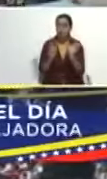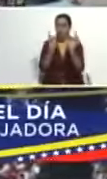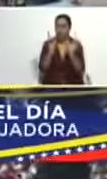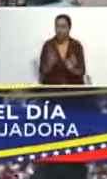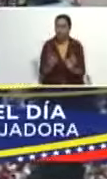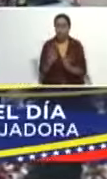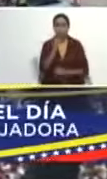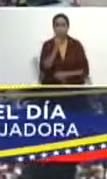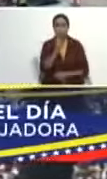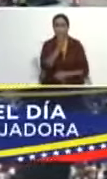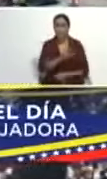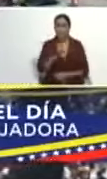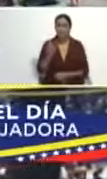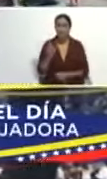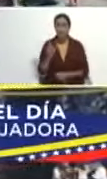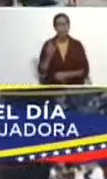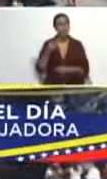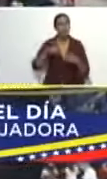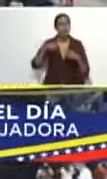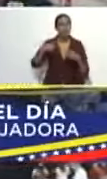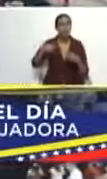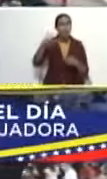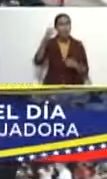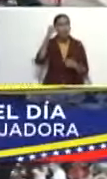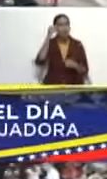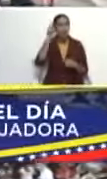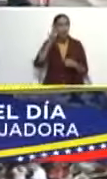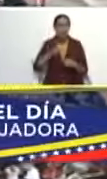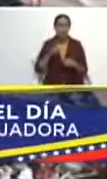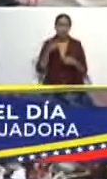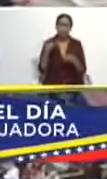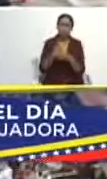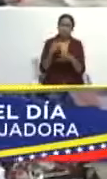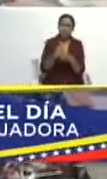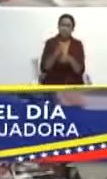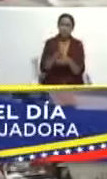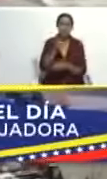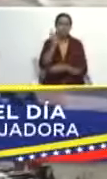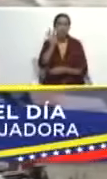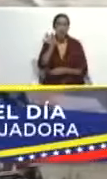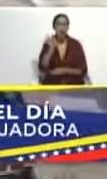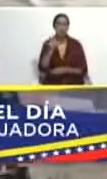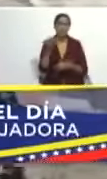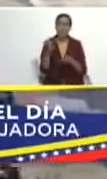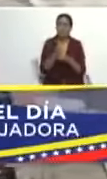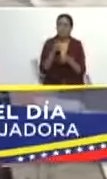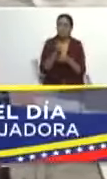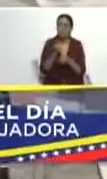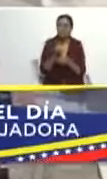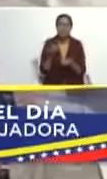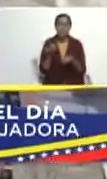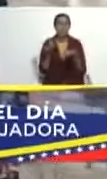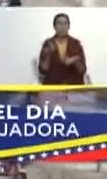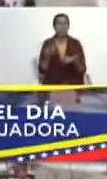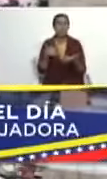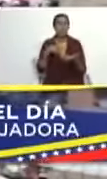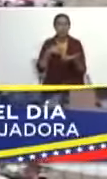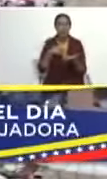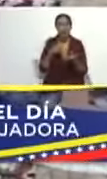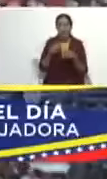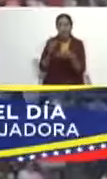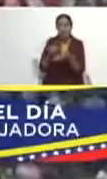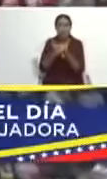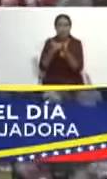días a hacer patria, que sale todos los días a producir para mantener su